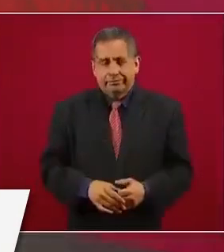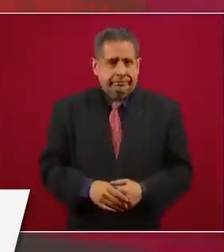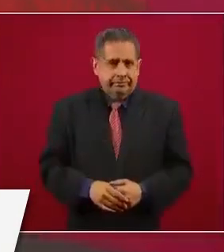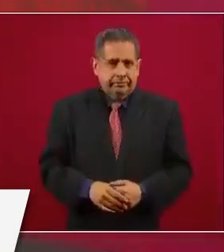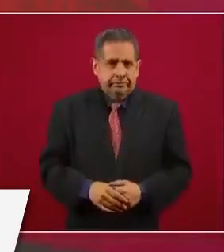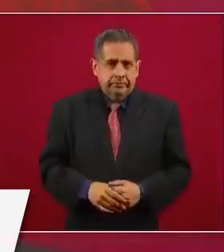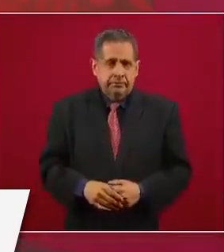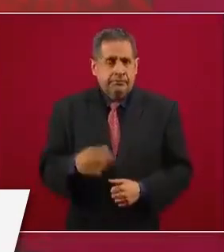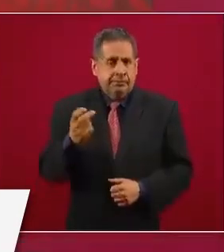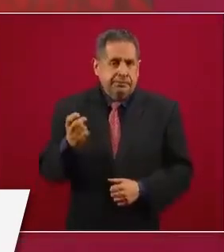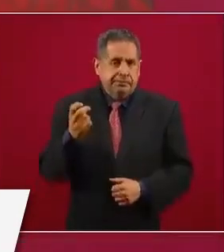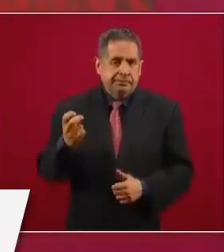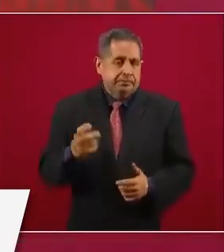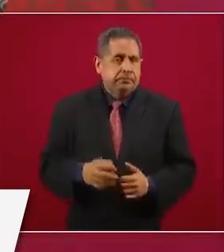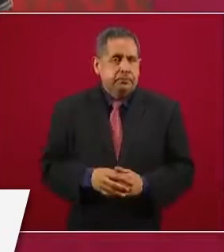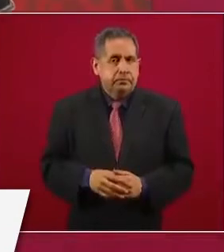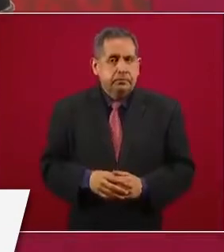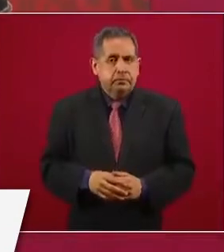Entonces,